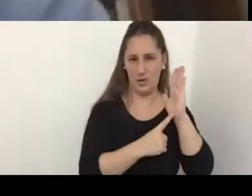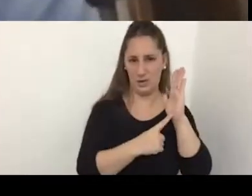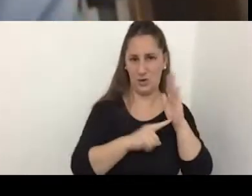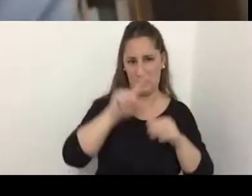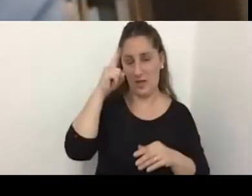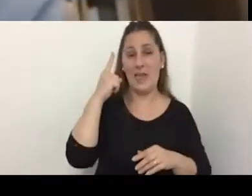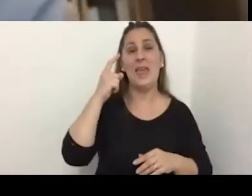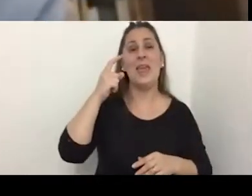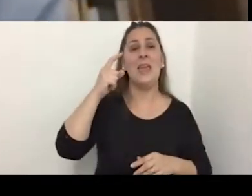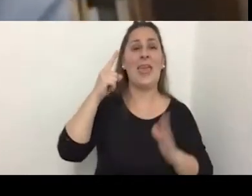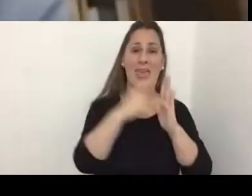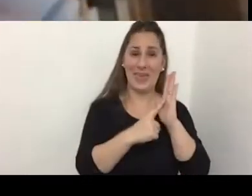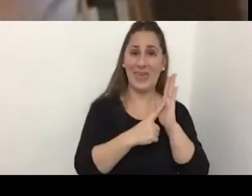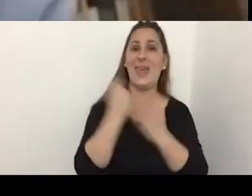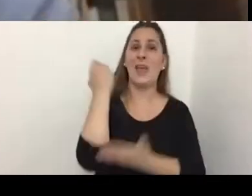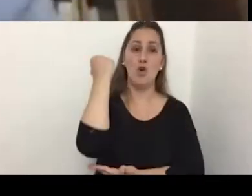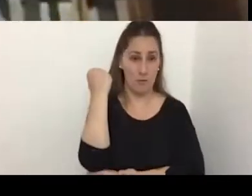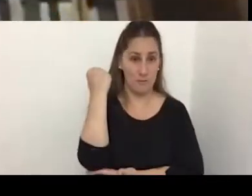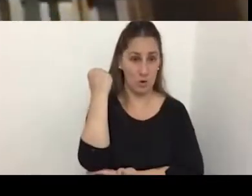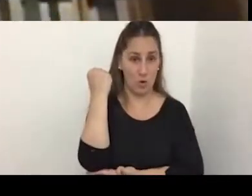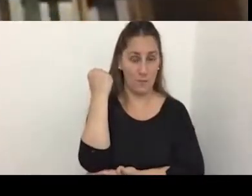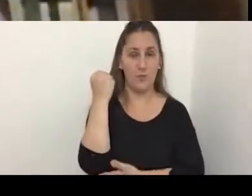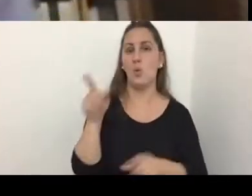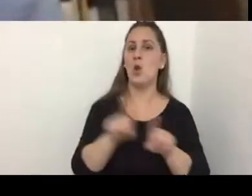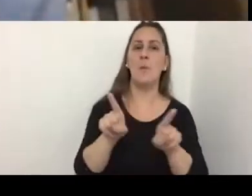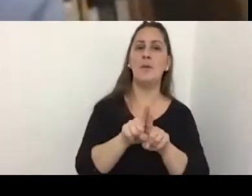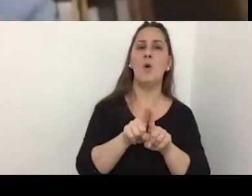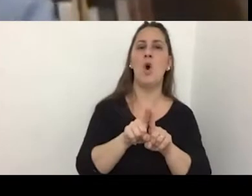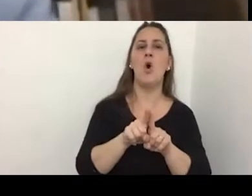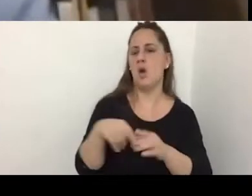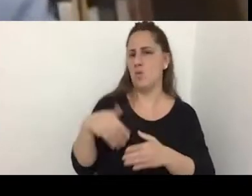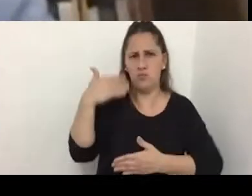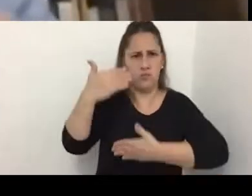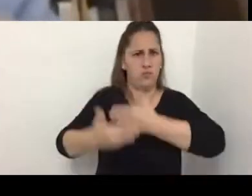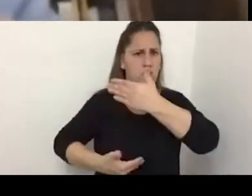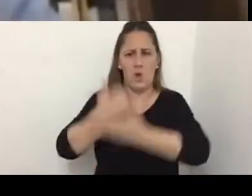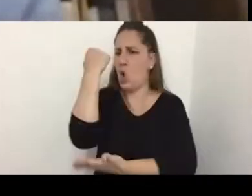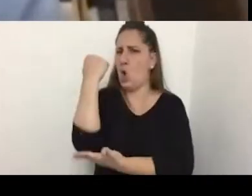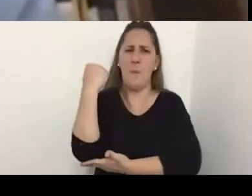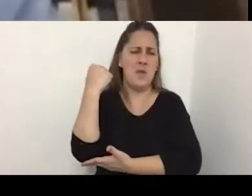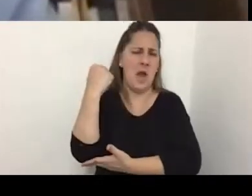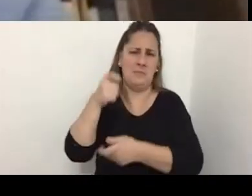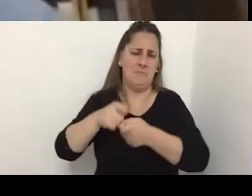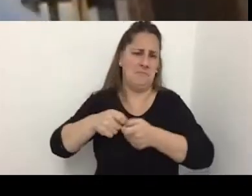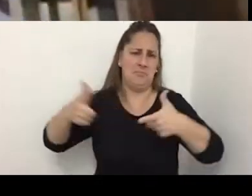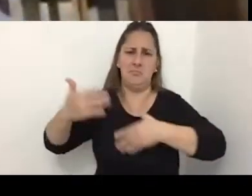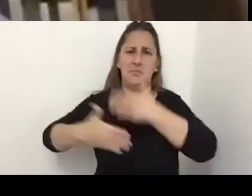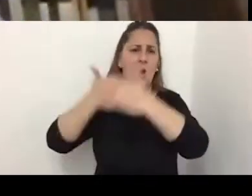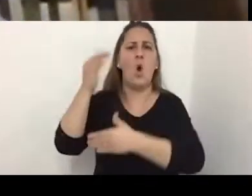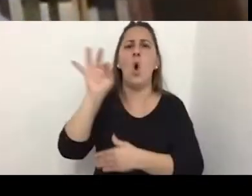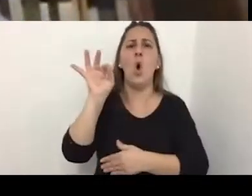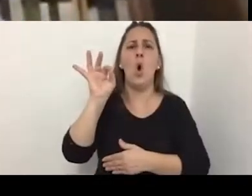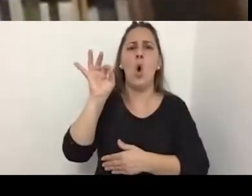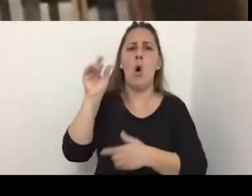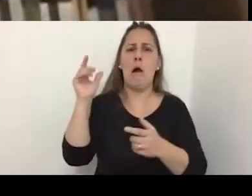económico. No es lo mismo estar en un ciclo de crecimiento económico o de un ciclo de retracción